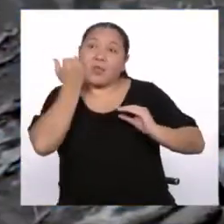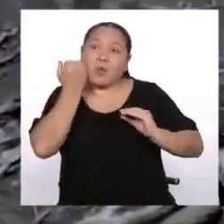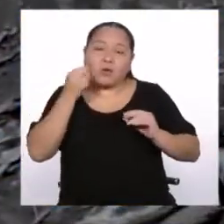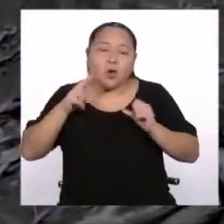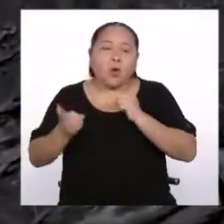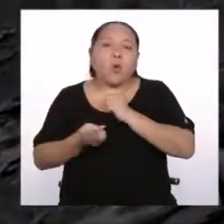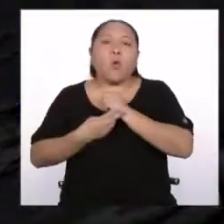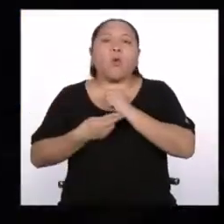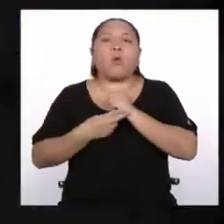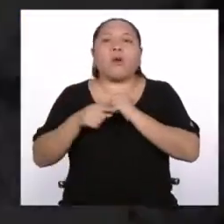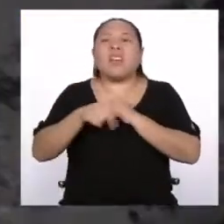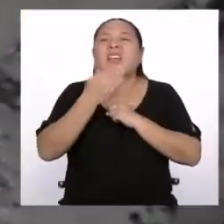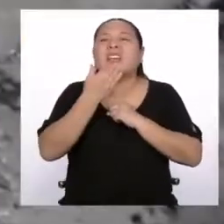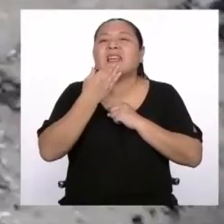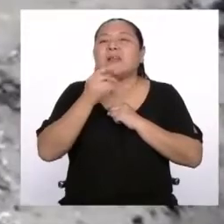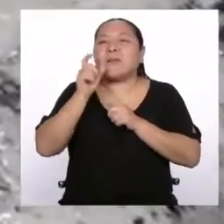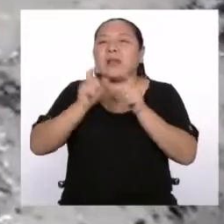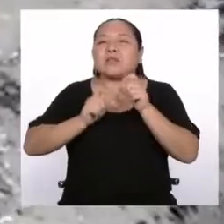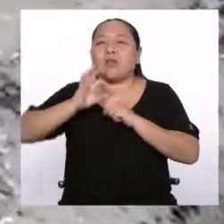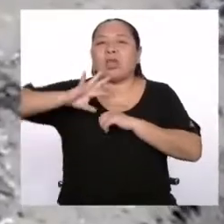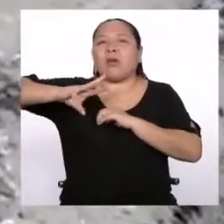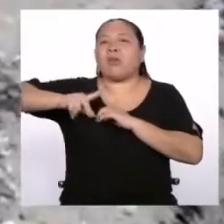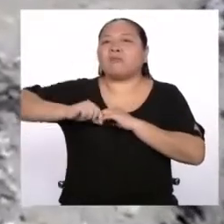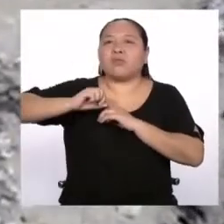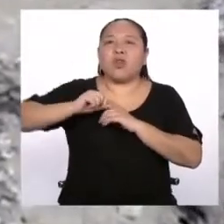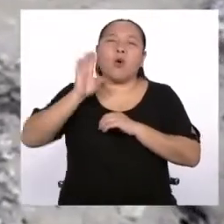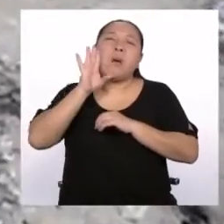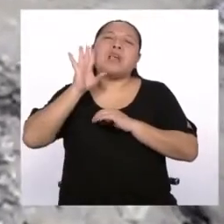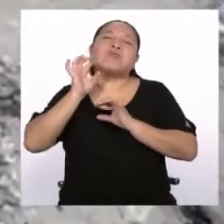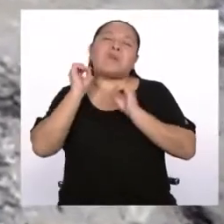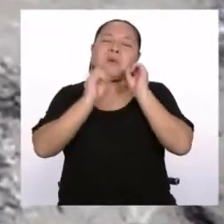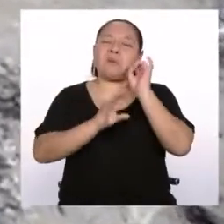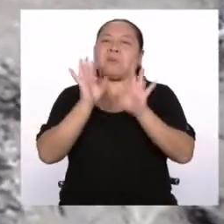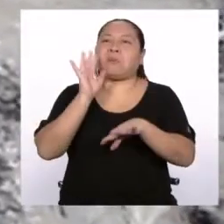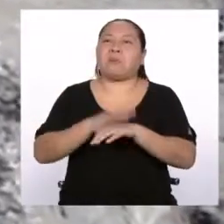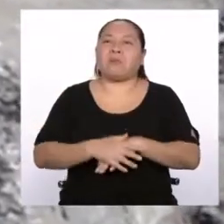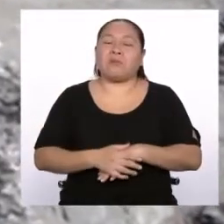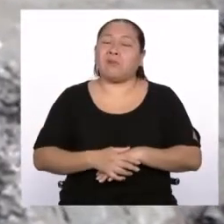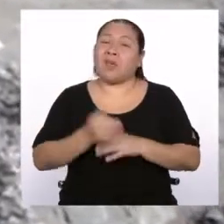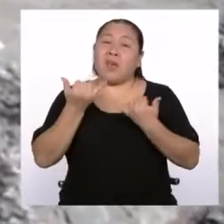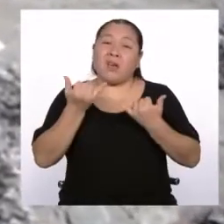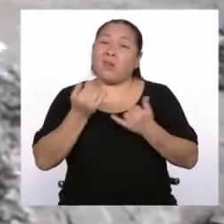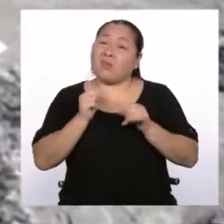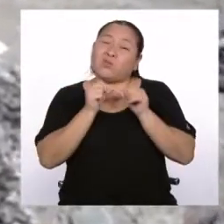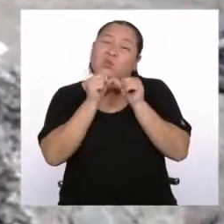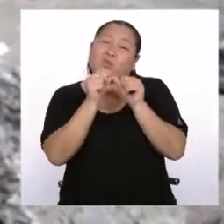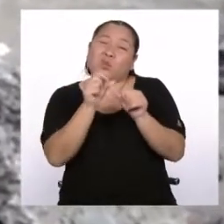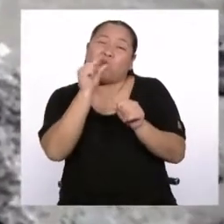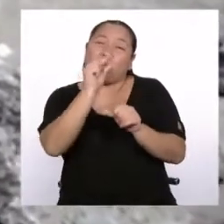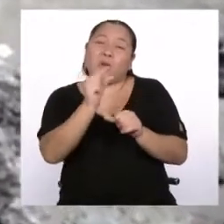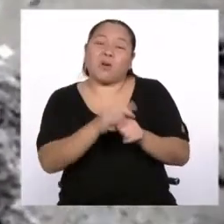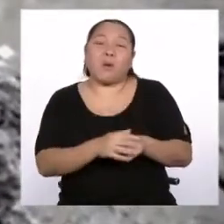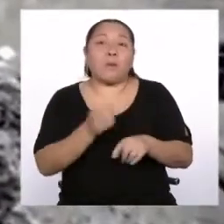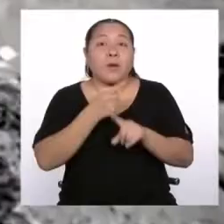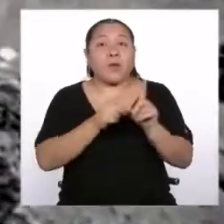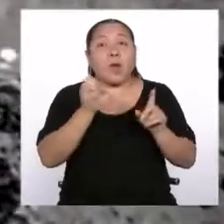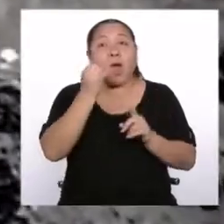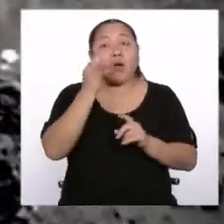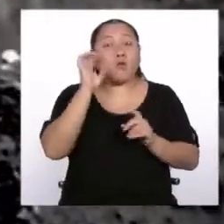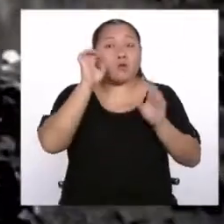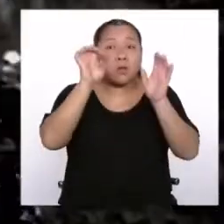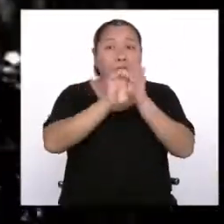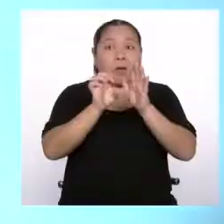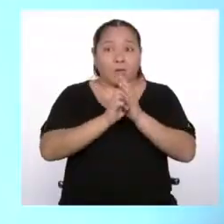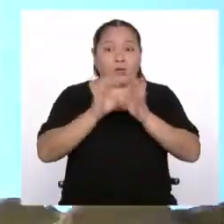en ladrilleras y vertederos de desperdicios. La situación no ha cambiado del todo, pero hay algunos ejemplos dignos